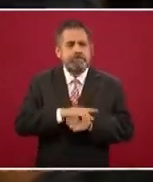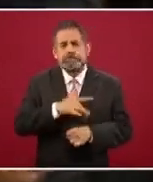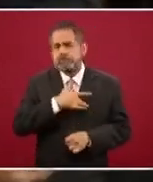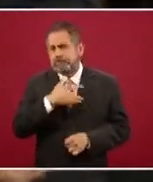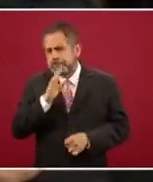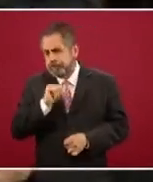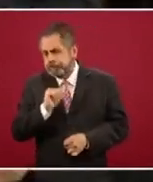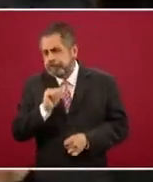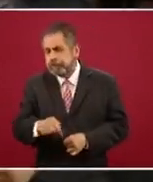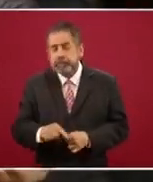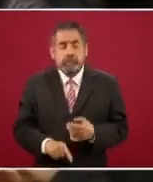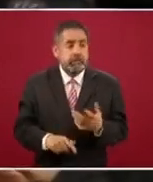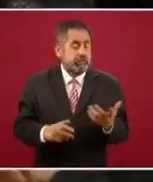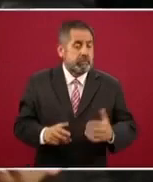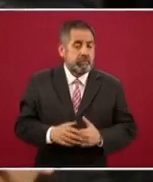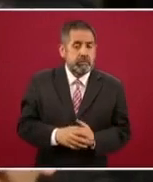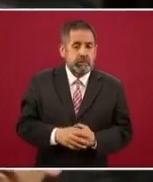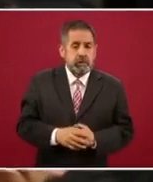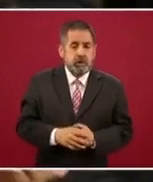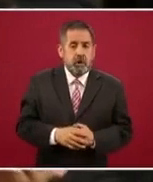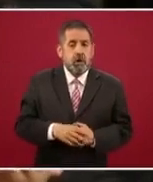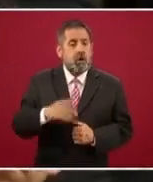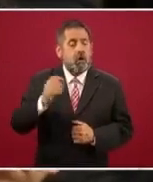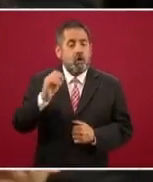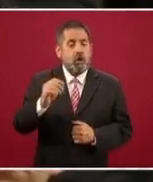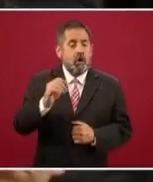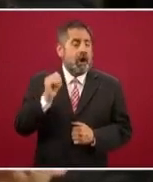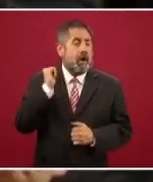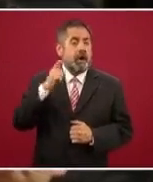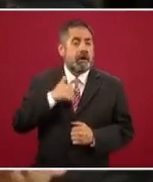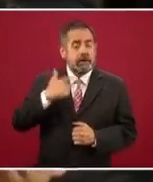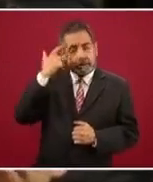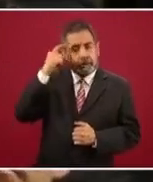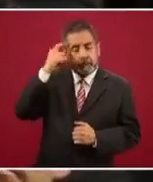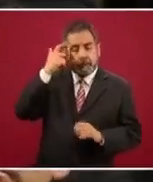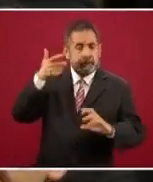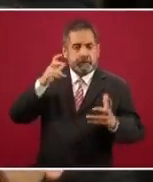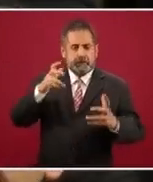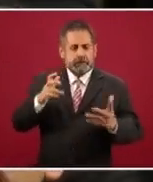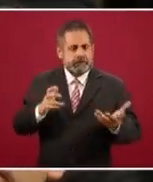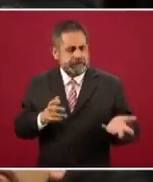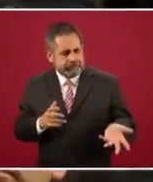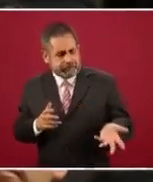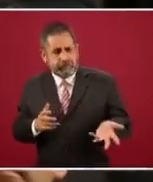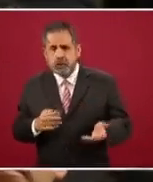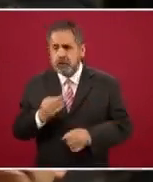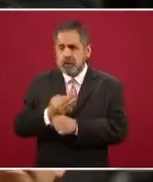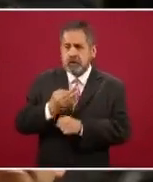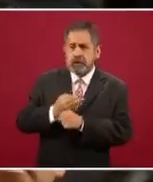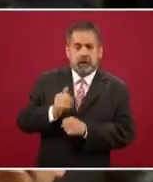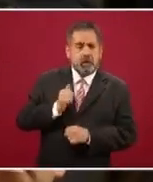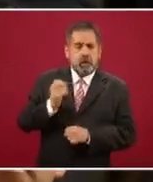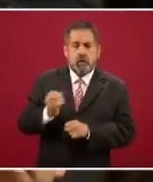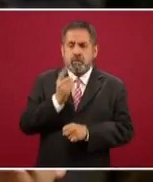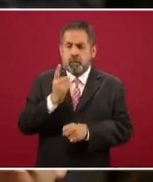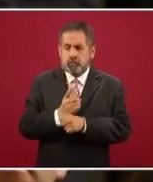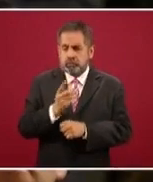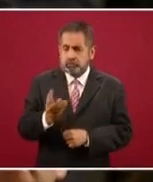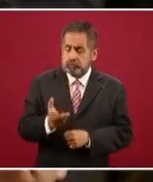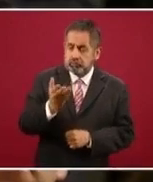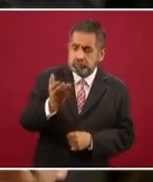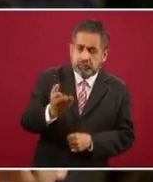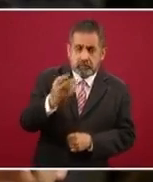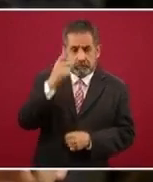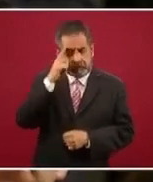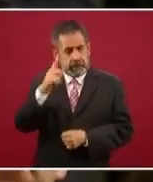cardiópatas, o de trastornos neurológicos como. Sería buena la oportunidad también entonces, señor presidente, para